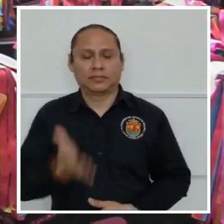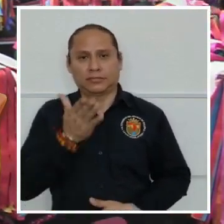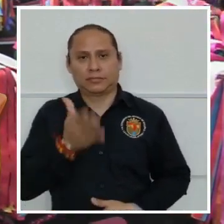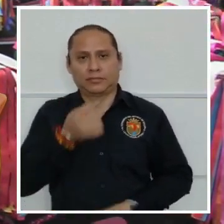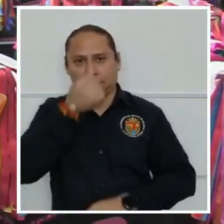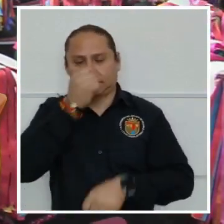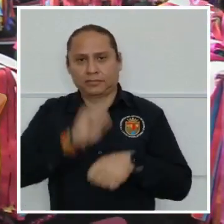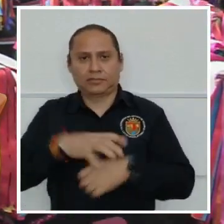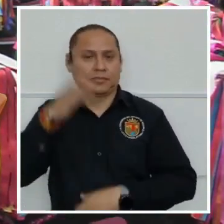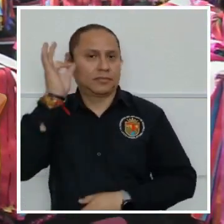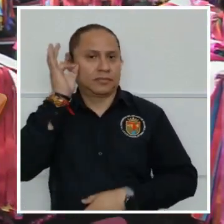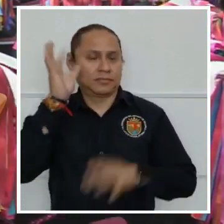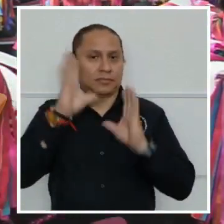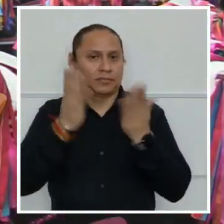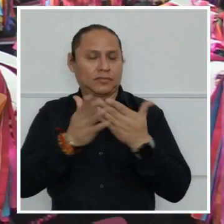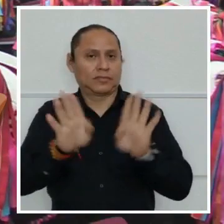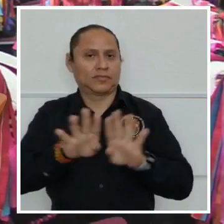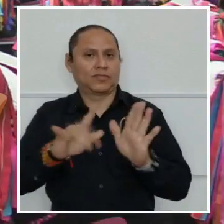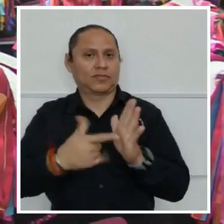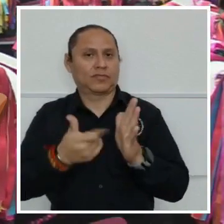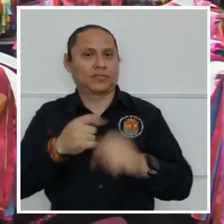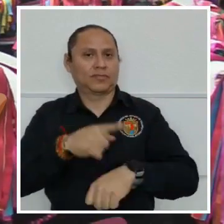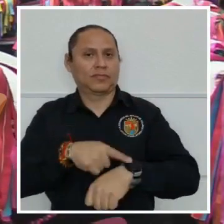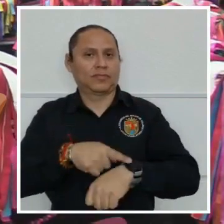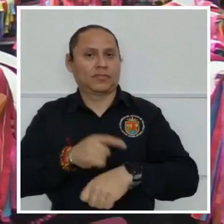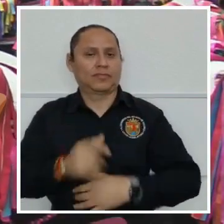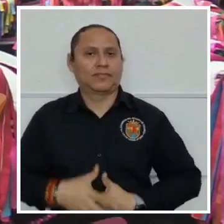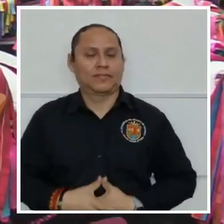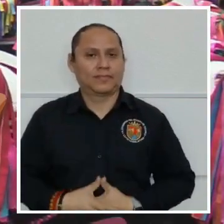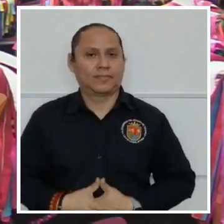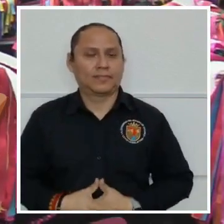Solicito a la Secretaría cierre el sistema electrónico.